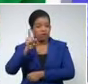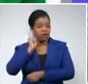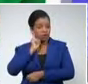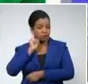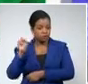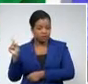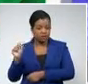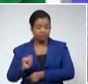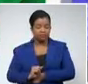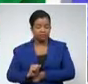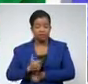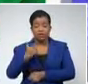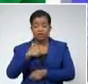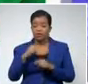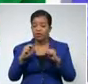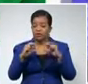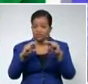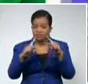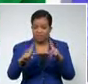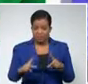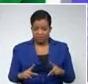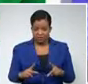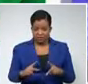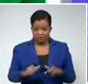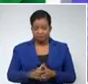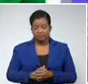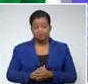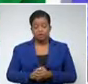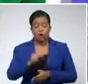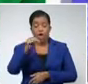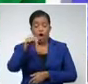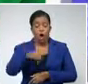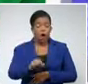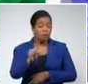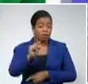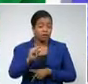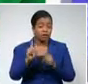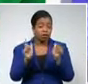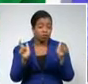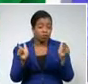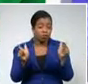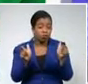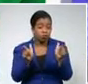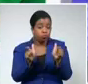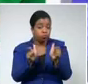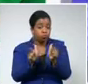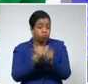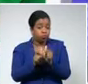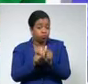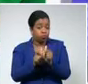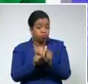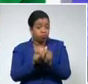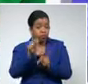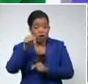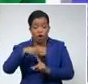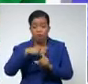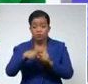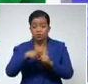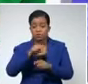Yo reitero, el hecho de que hayamos hoy disminuido a 772